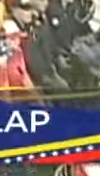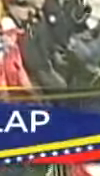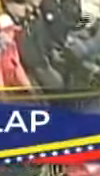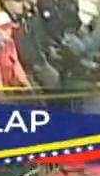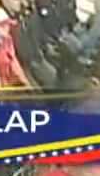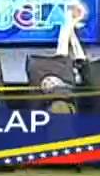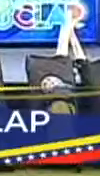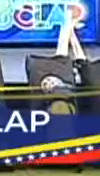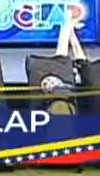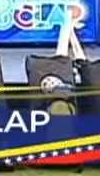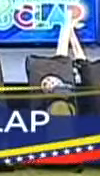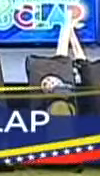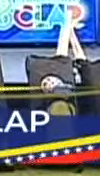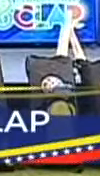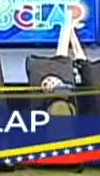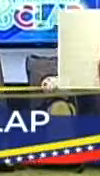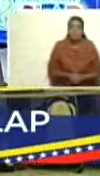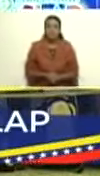Bueno, mi saludo.